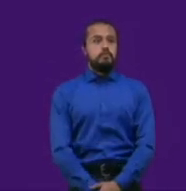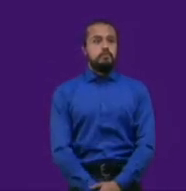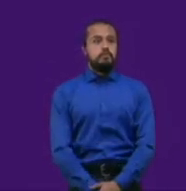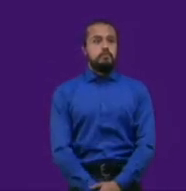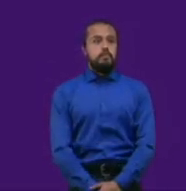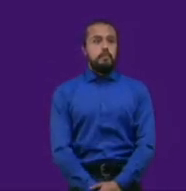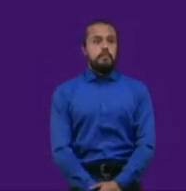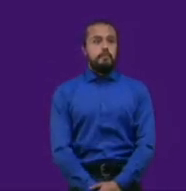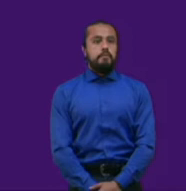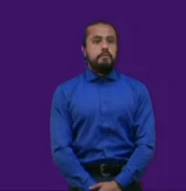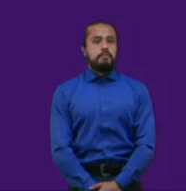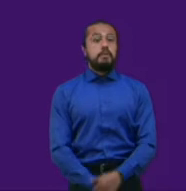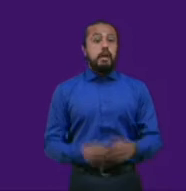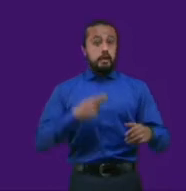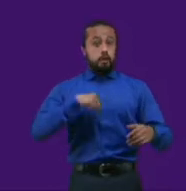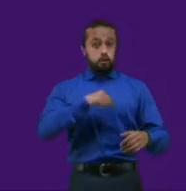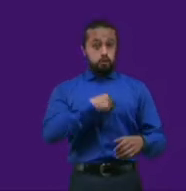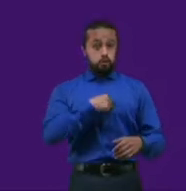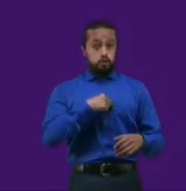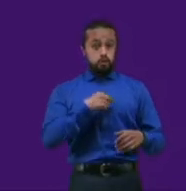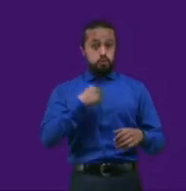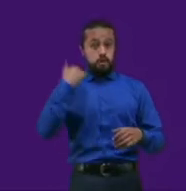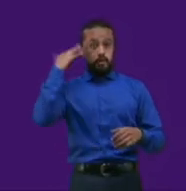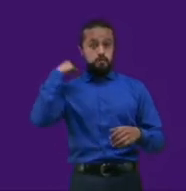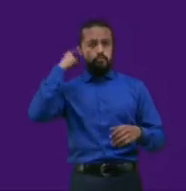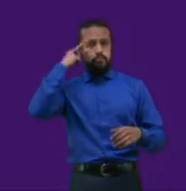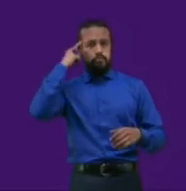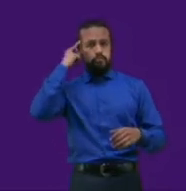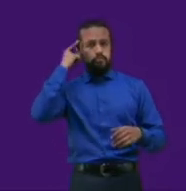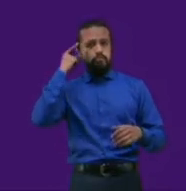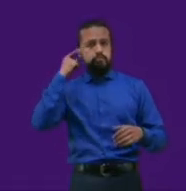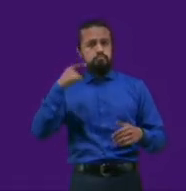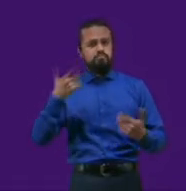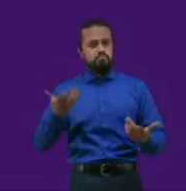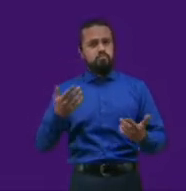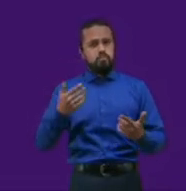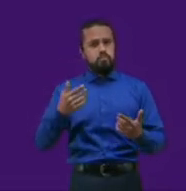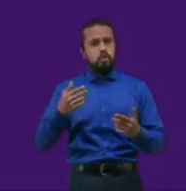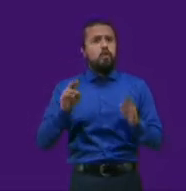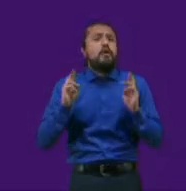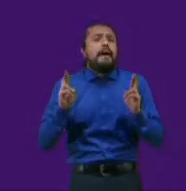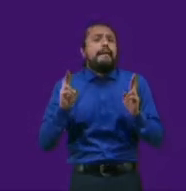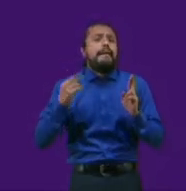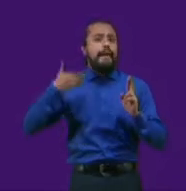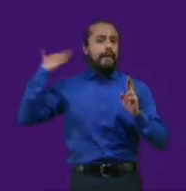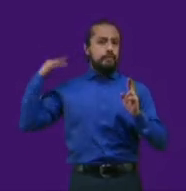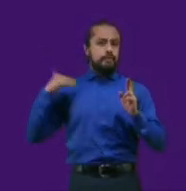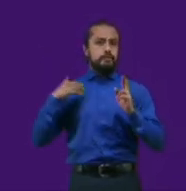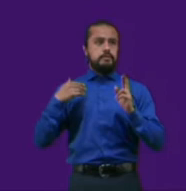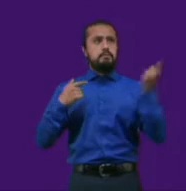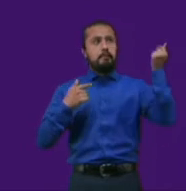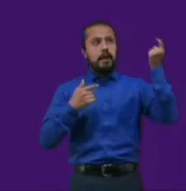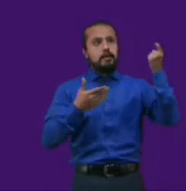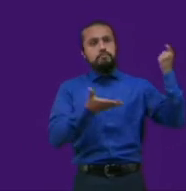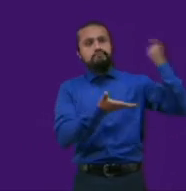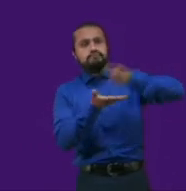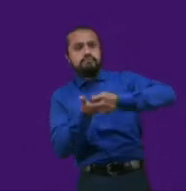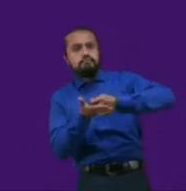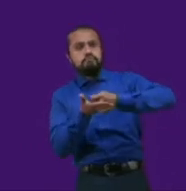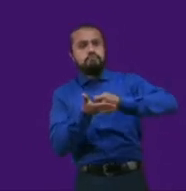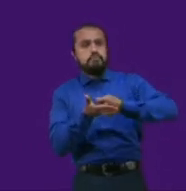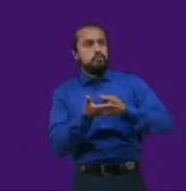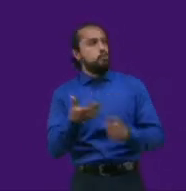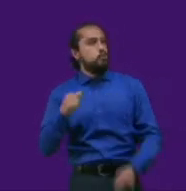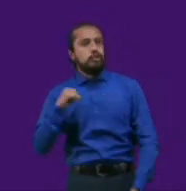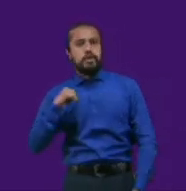Y en este caso para nosotros hubiera sido muy bueno, como les dije ahora, tener ese fondo vinculado con la compañía